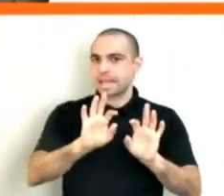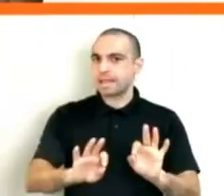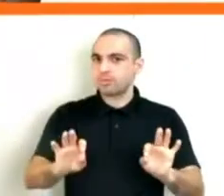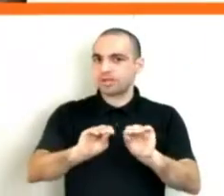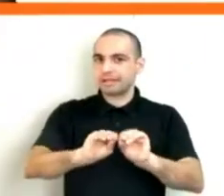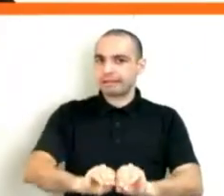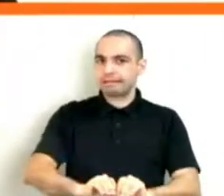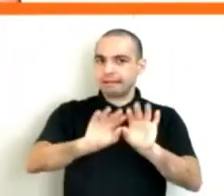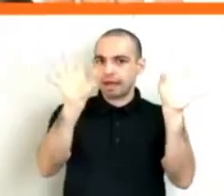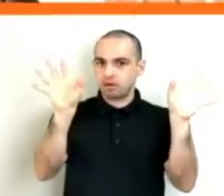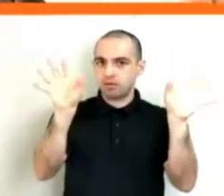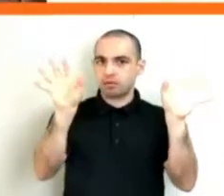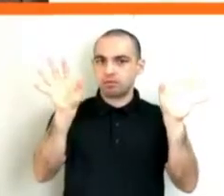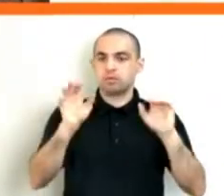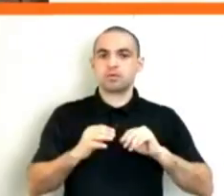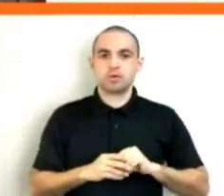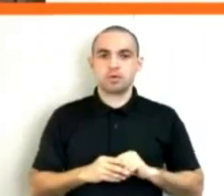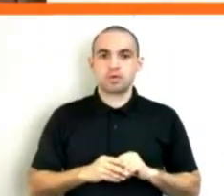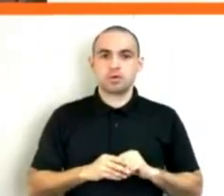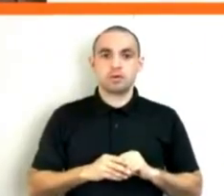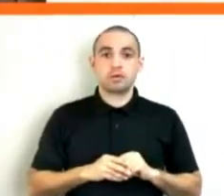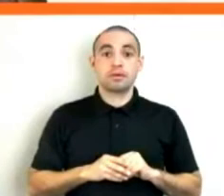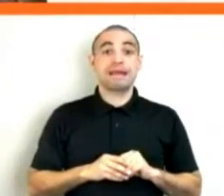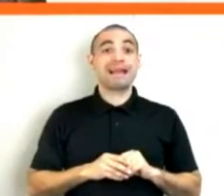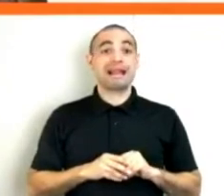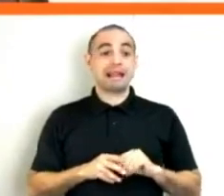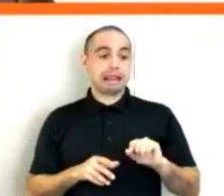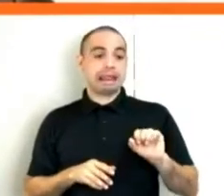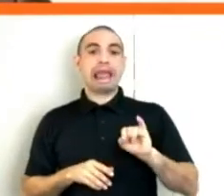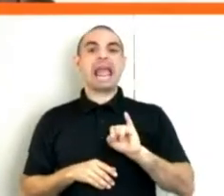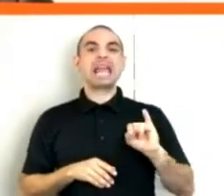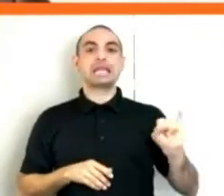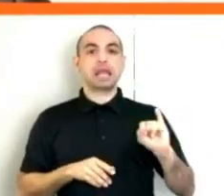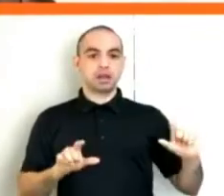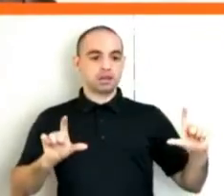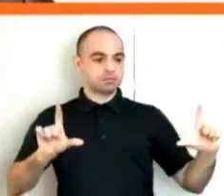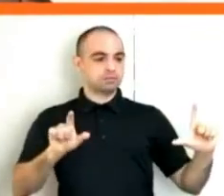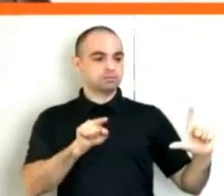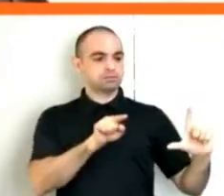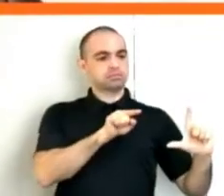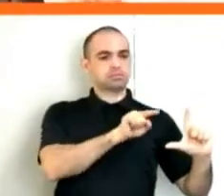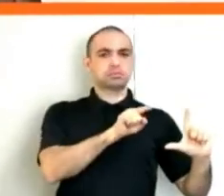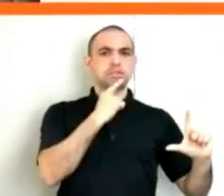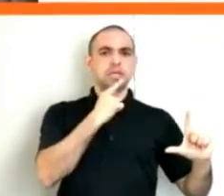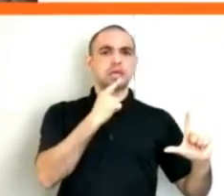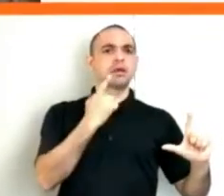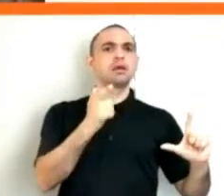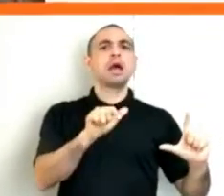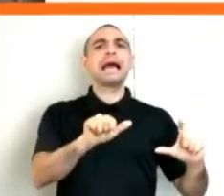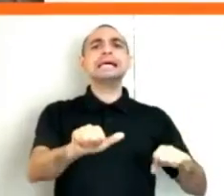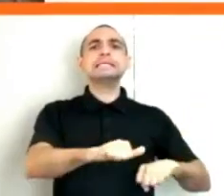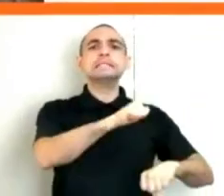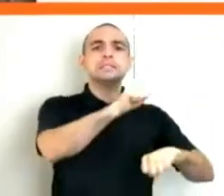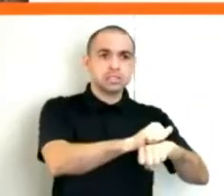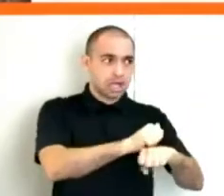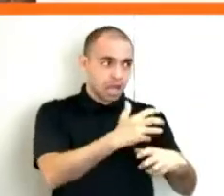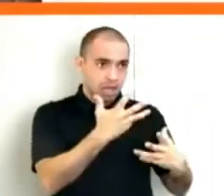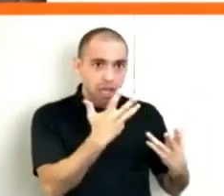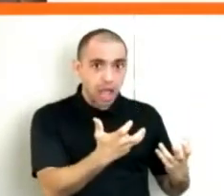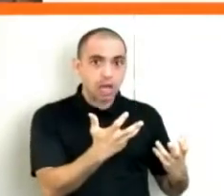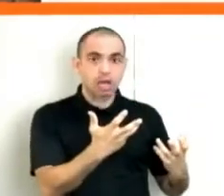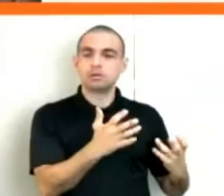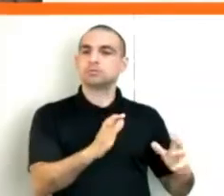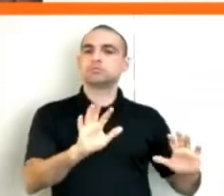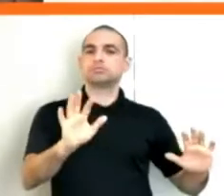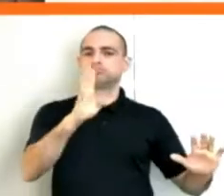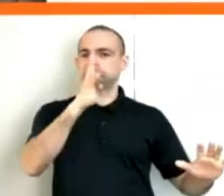¿verdad? Sale un mensaje en la parte izquierda de la pantalla que habla de sacar una cita. Hágale caso omiso a eso. Hágale total